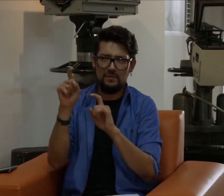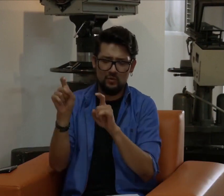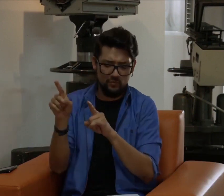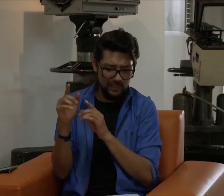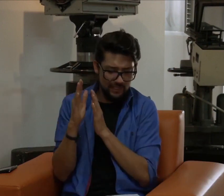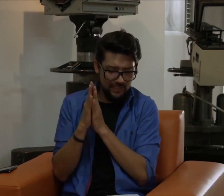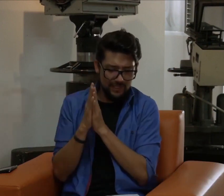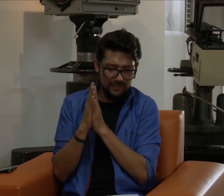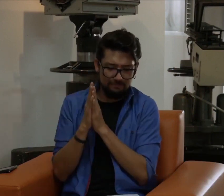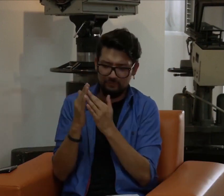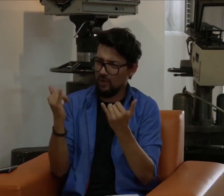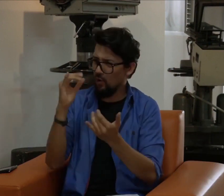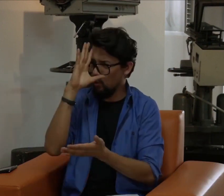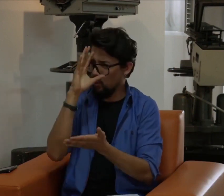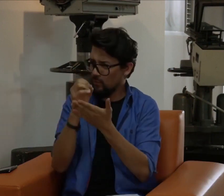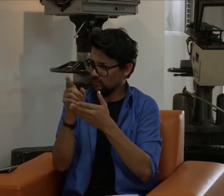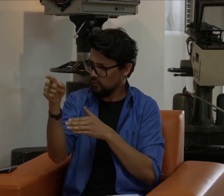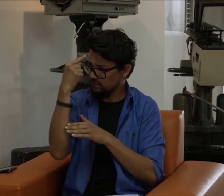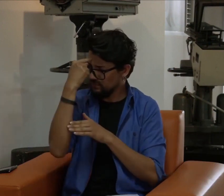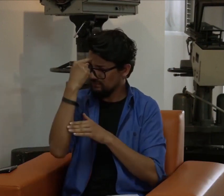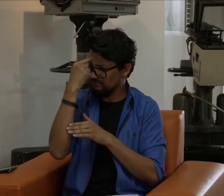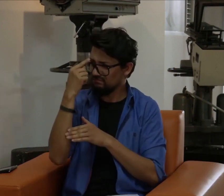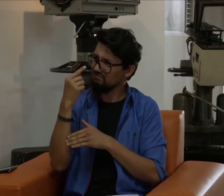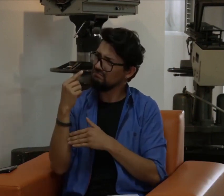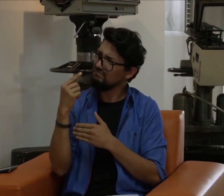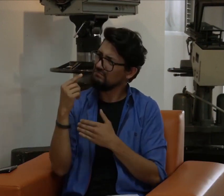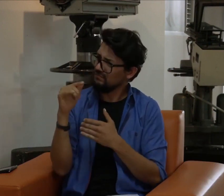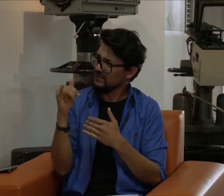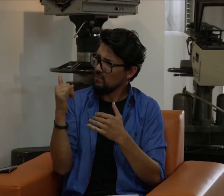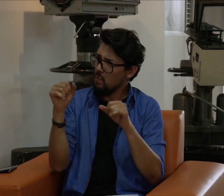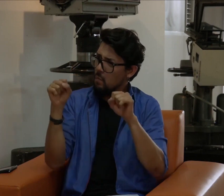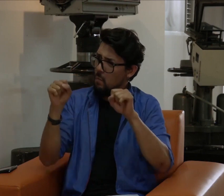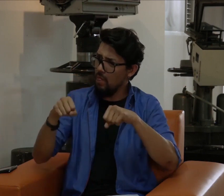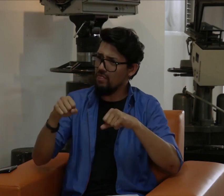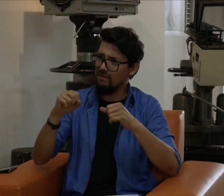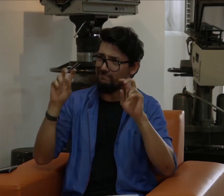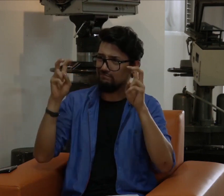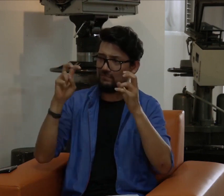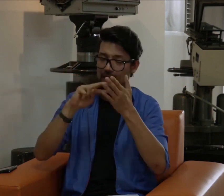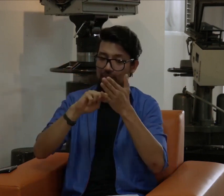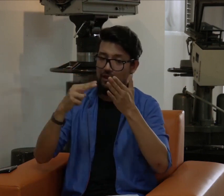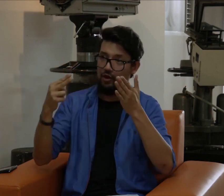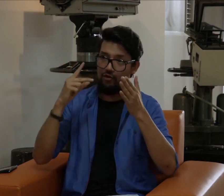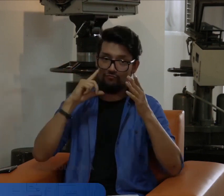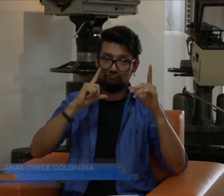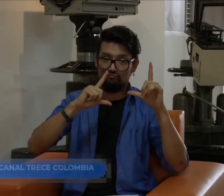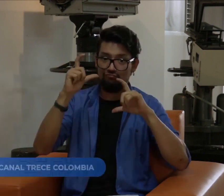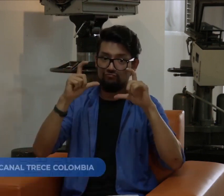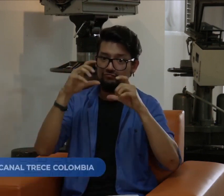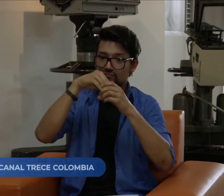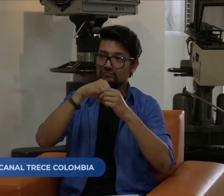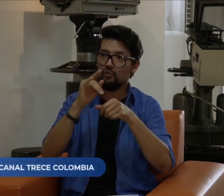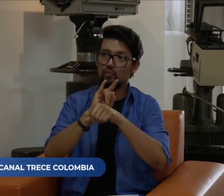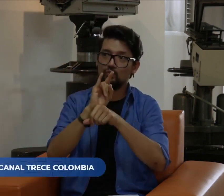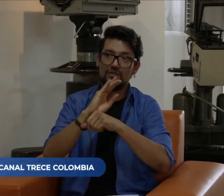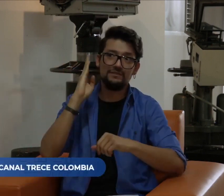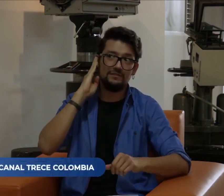cerrando nuestra charla, me gustaría entrar a ese mundo de la tecnología y los celulares y preguntarte